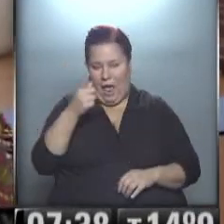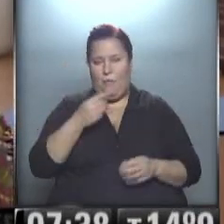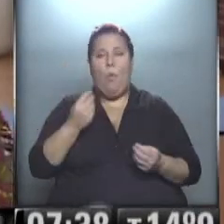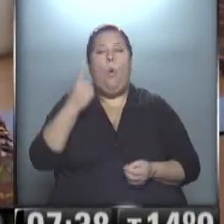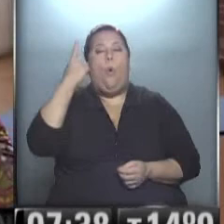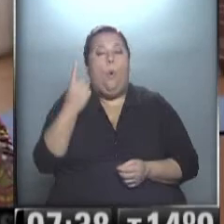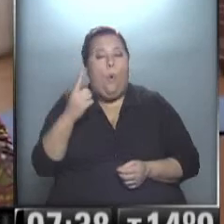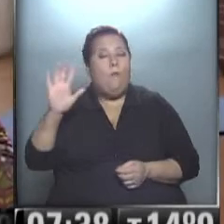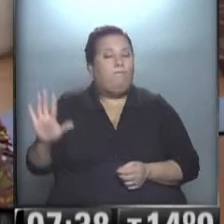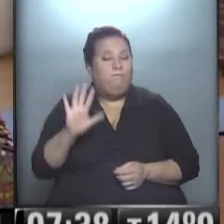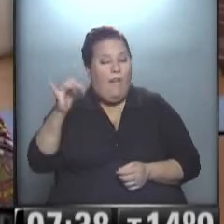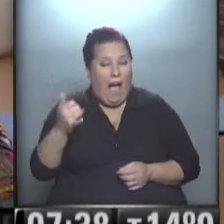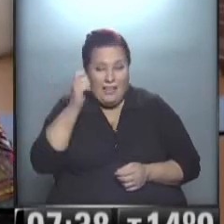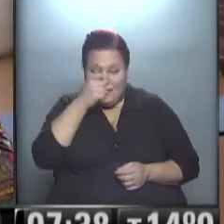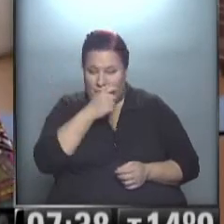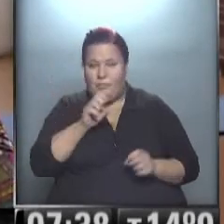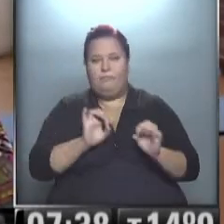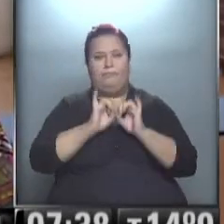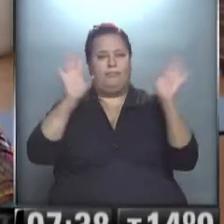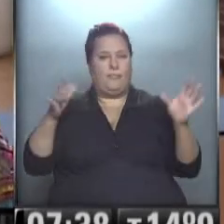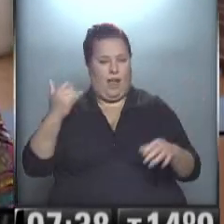un caso sospechoso de sarampión es un brote